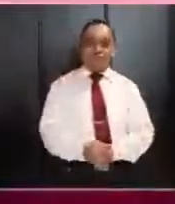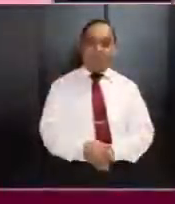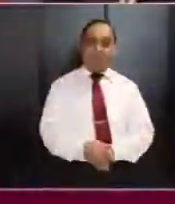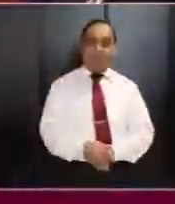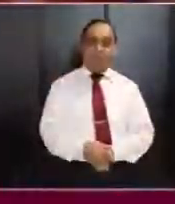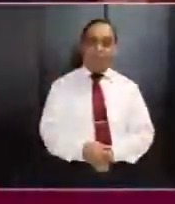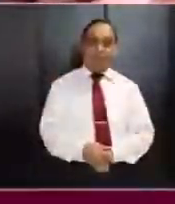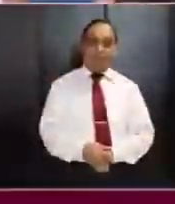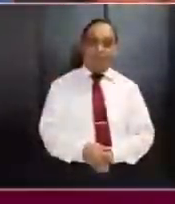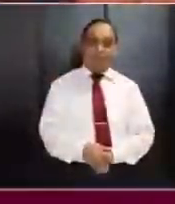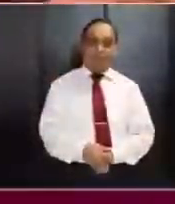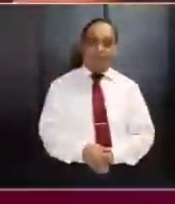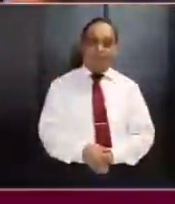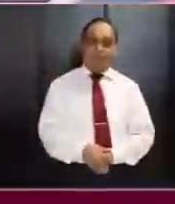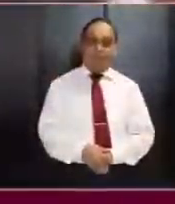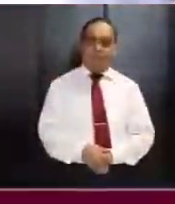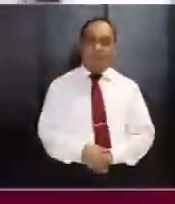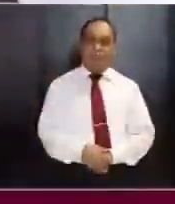matrimonio.